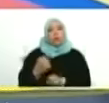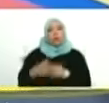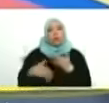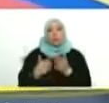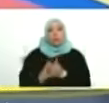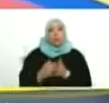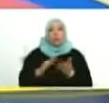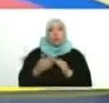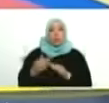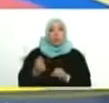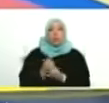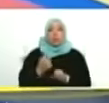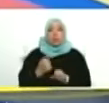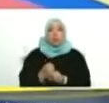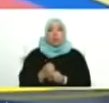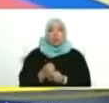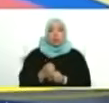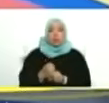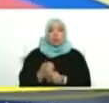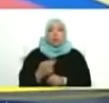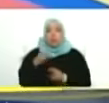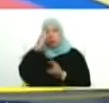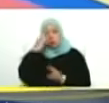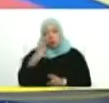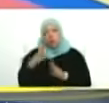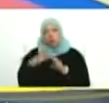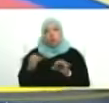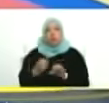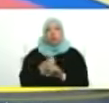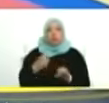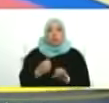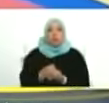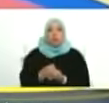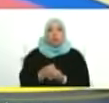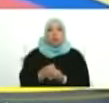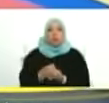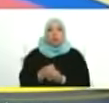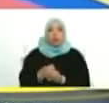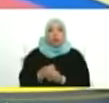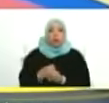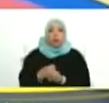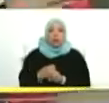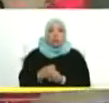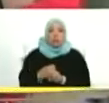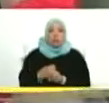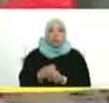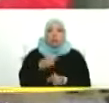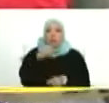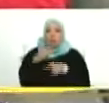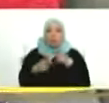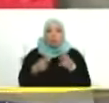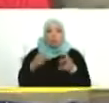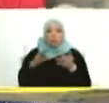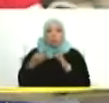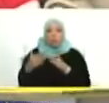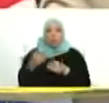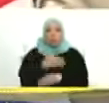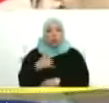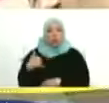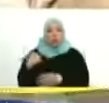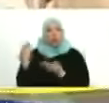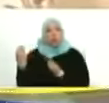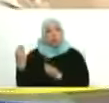unas con los otros. Respetándonos todos y todas. El Consejo Comunal respetando y queriendo